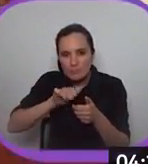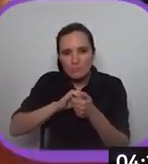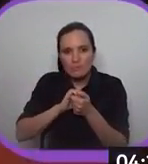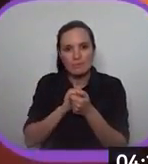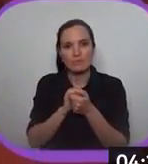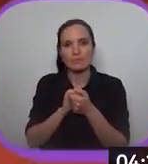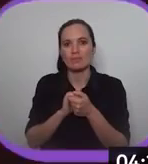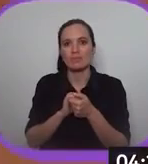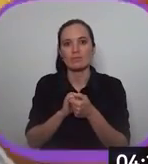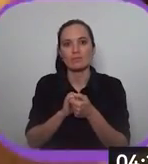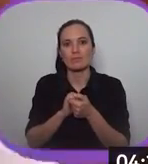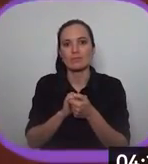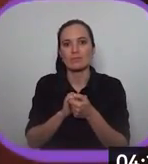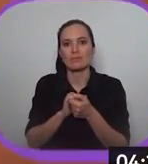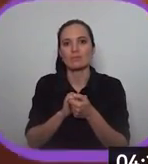regrúpense!